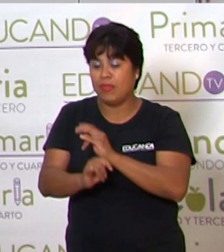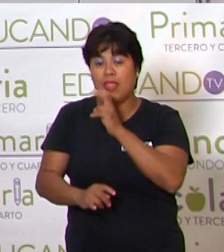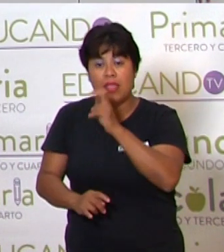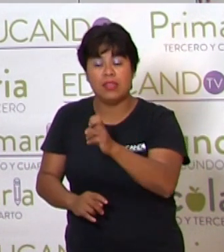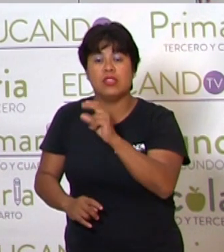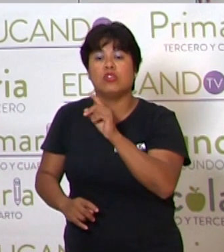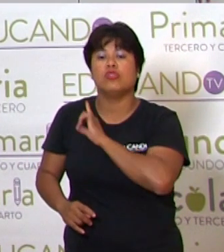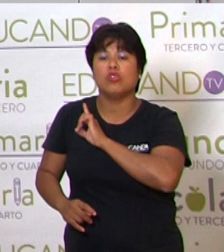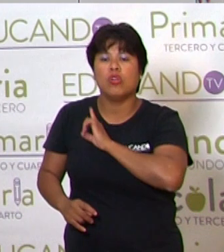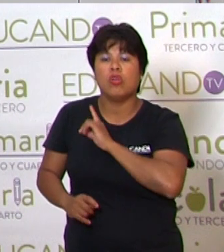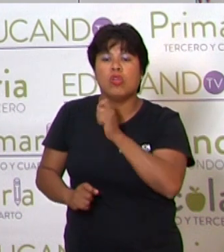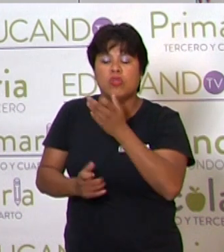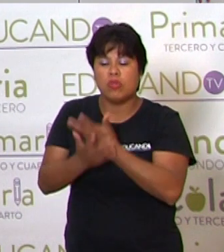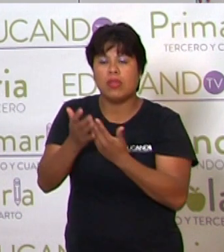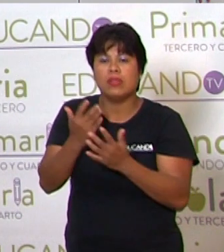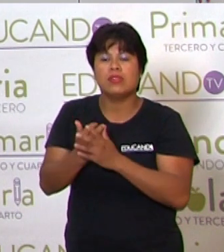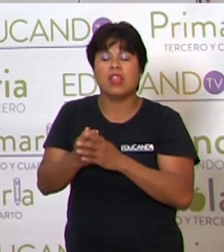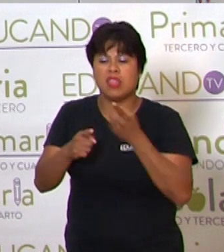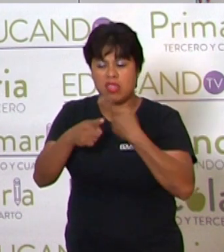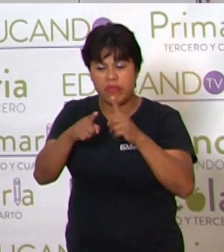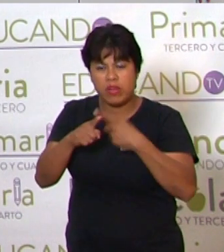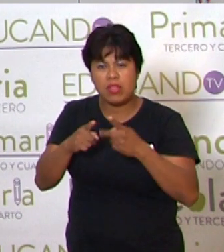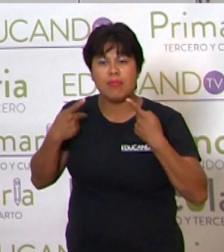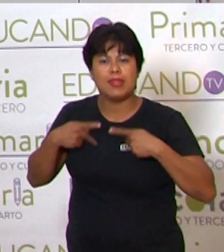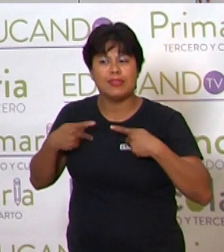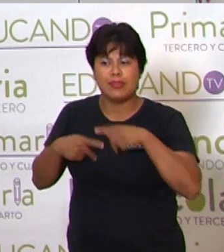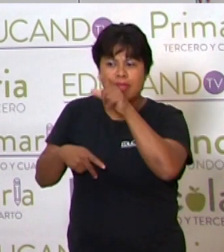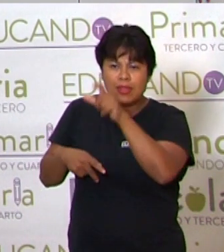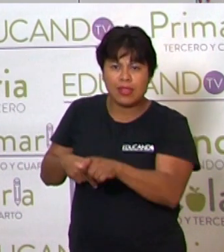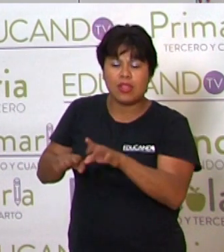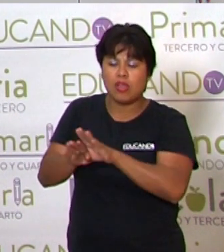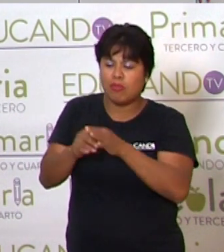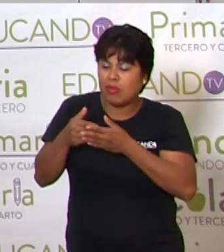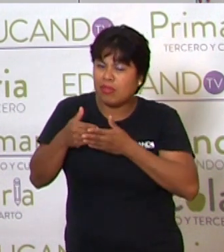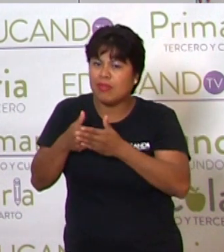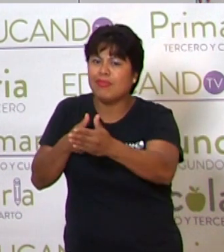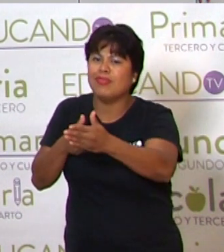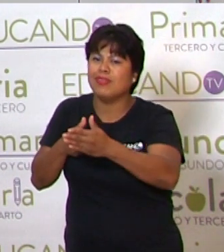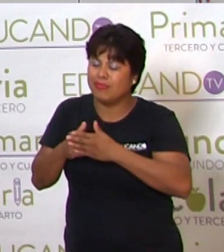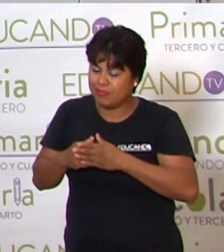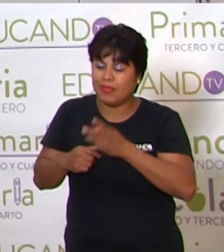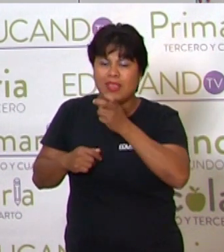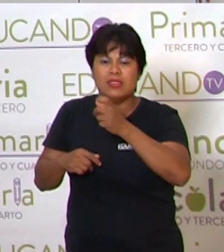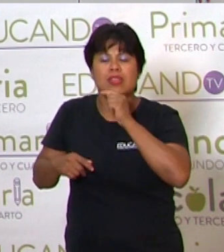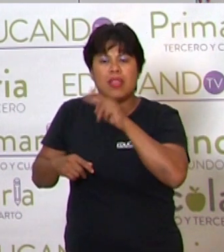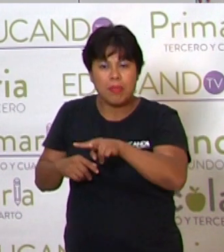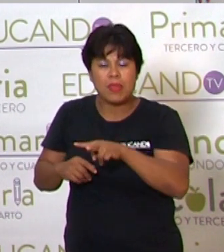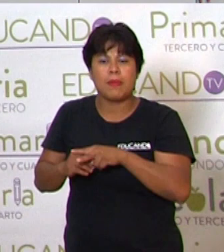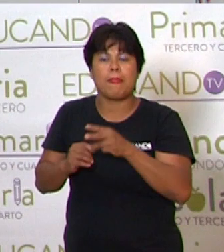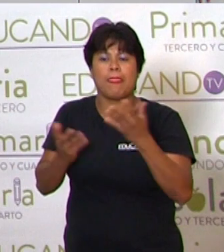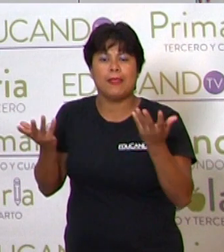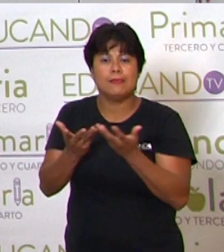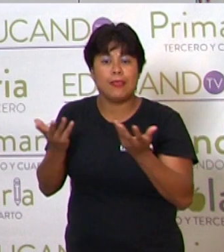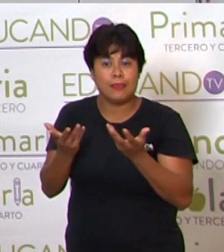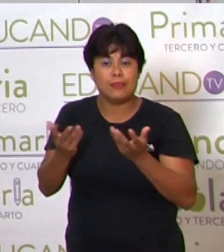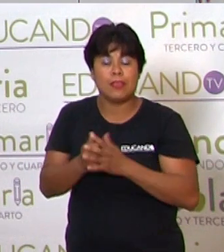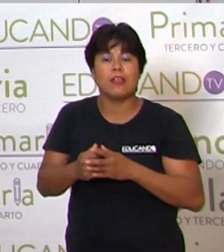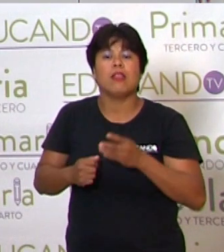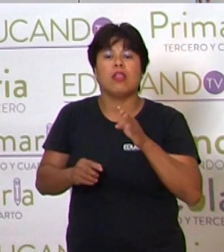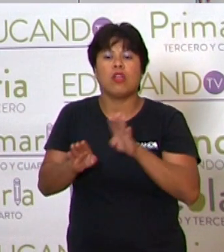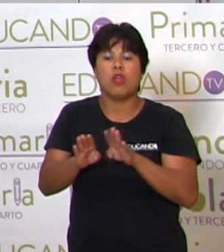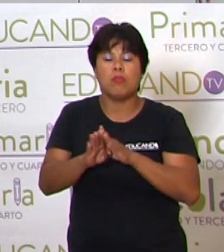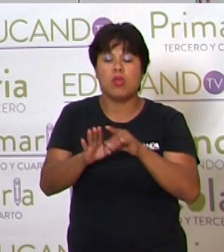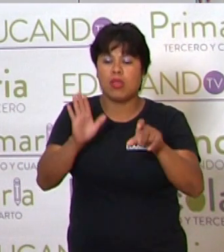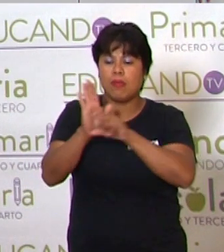no solo se representan a diversos personajes contemporáneos, sino que además también se representan por medio